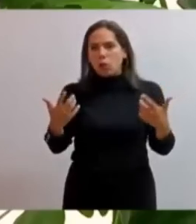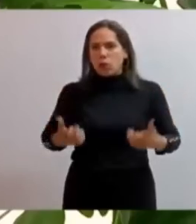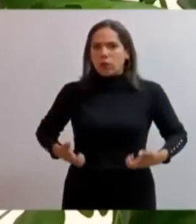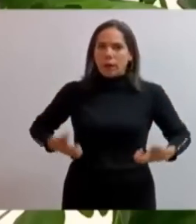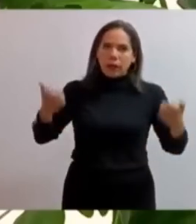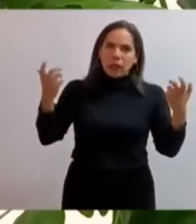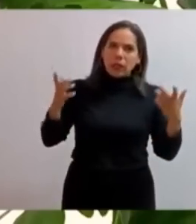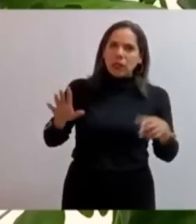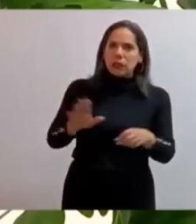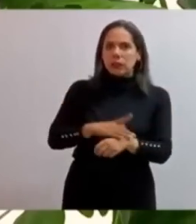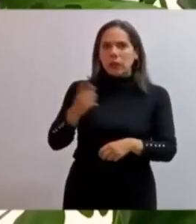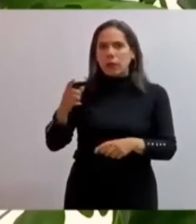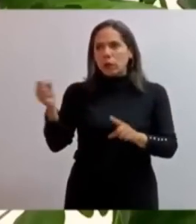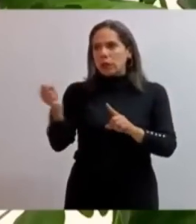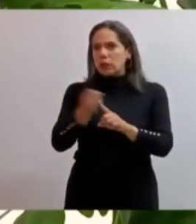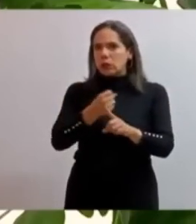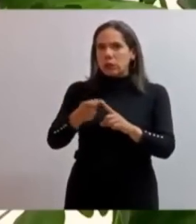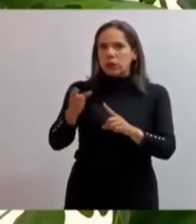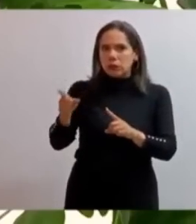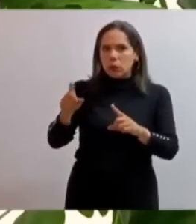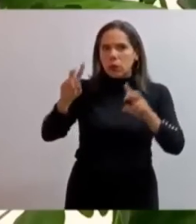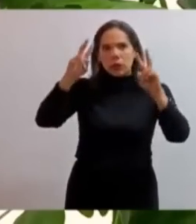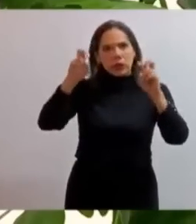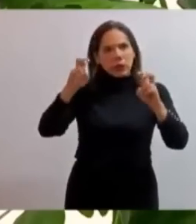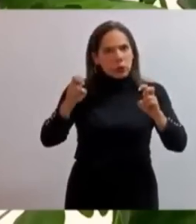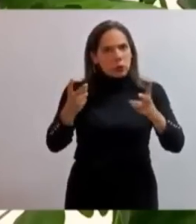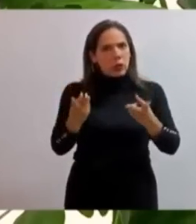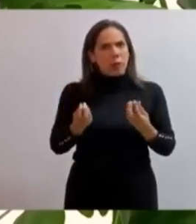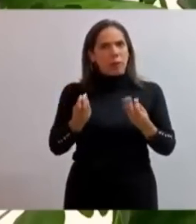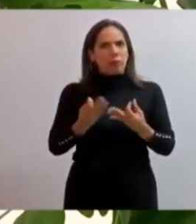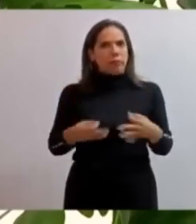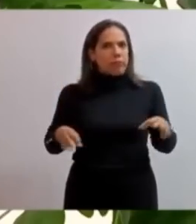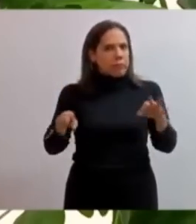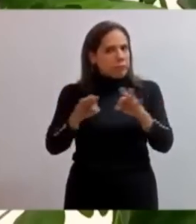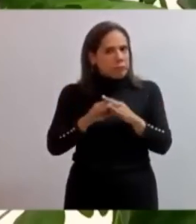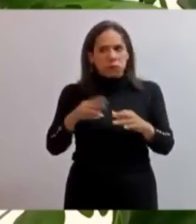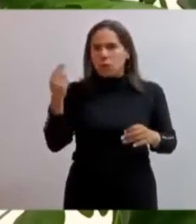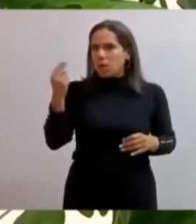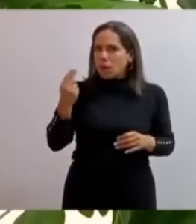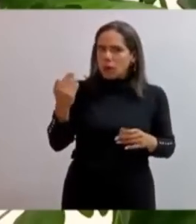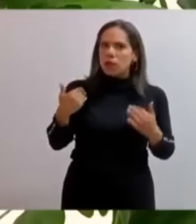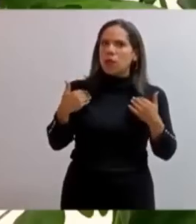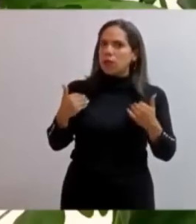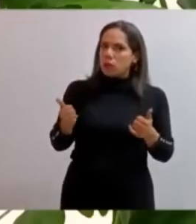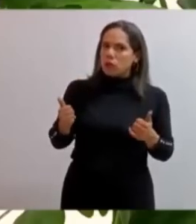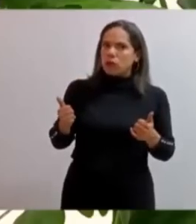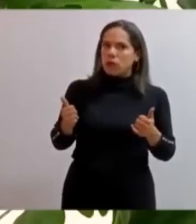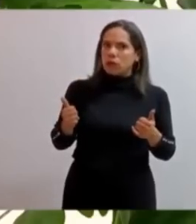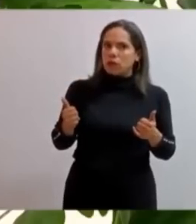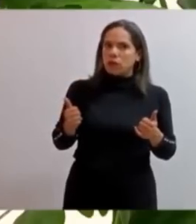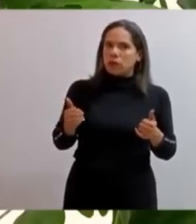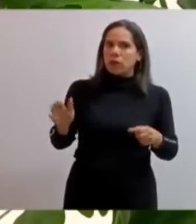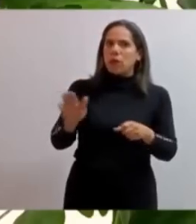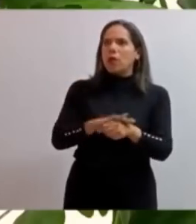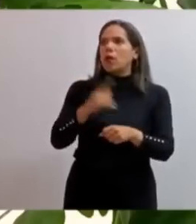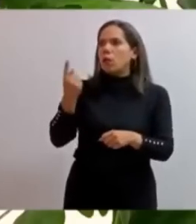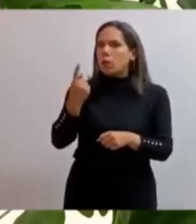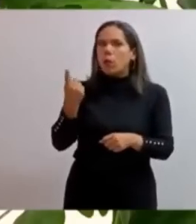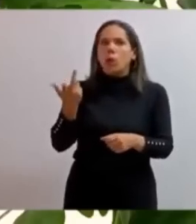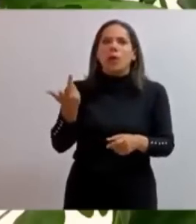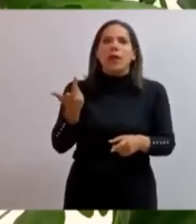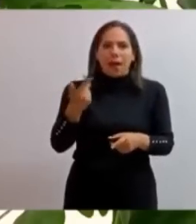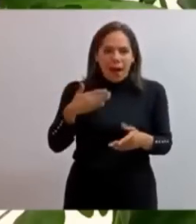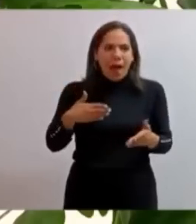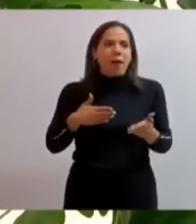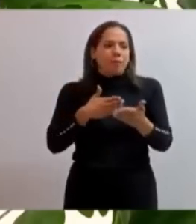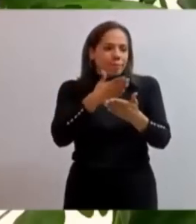esa violencia escolar es un tema que puede ser el eje del trabajo del Consejo